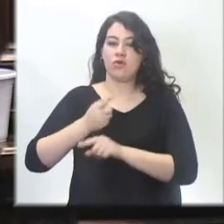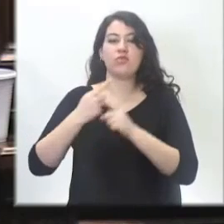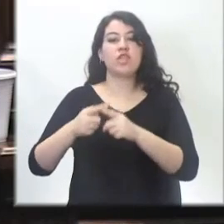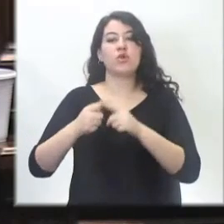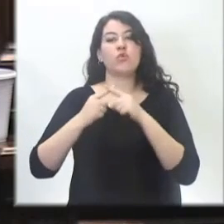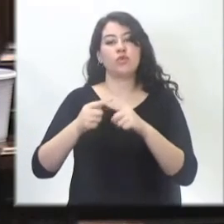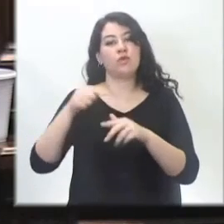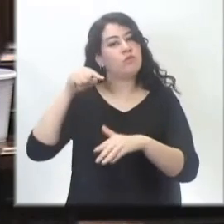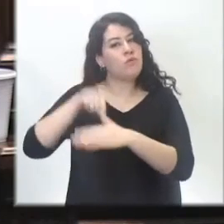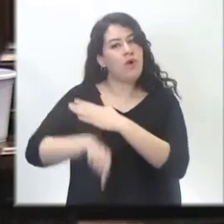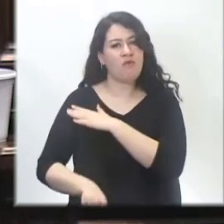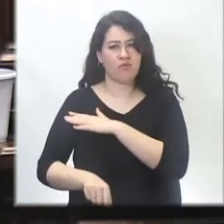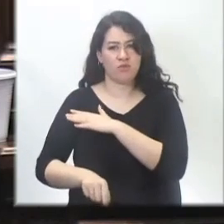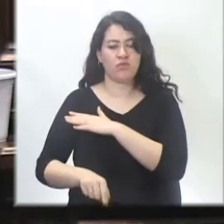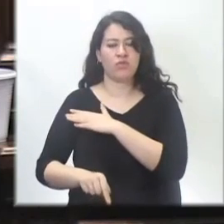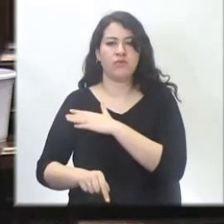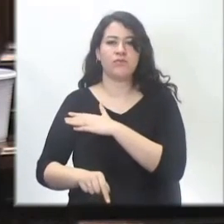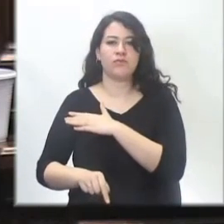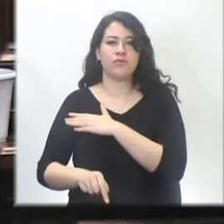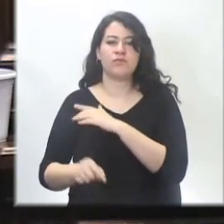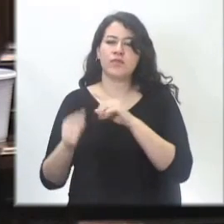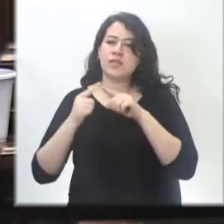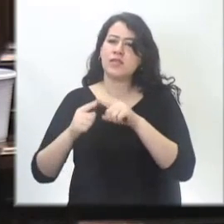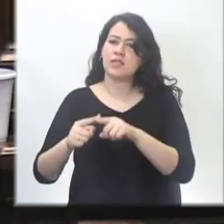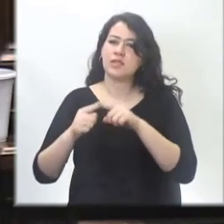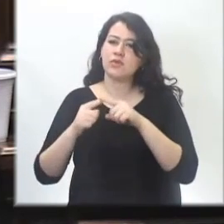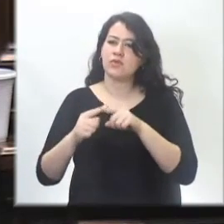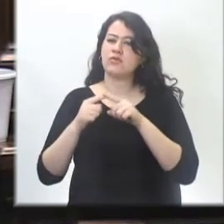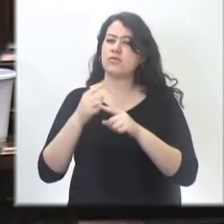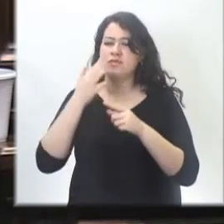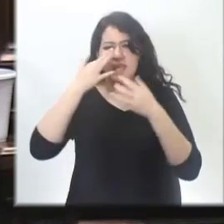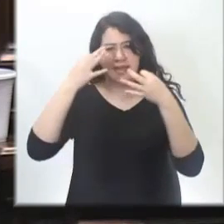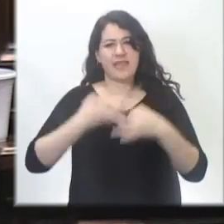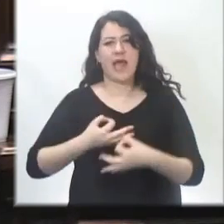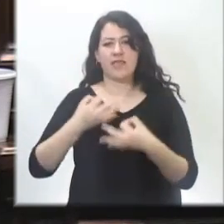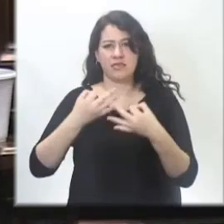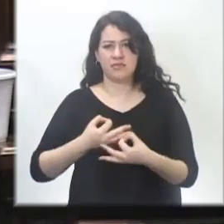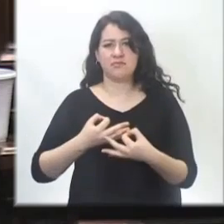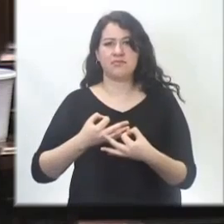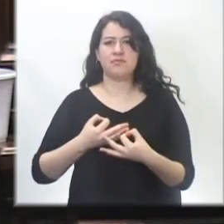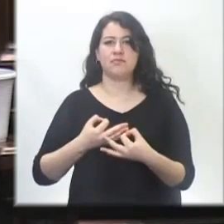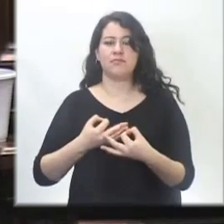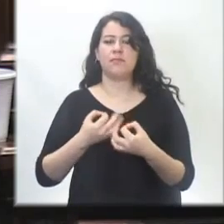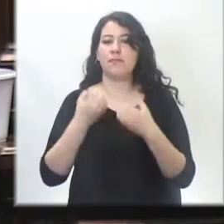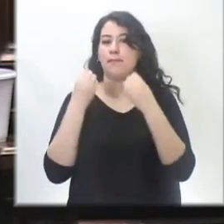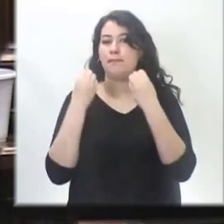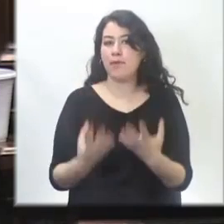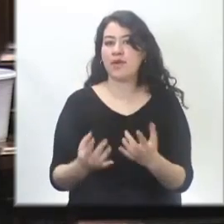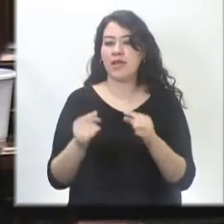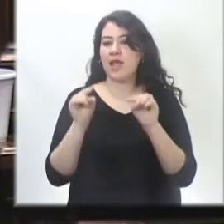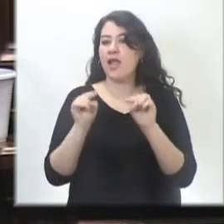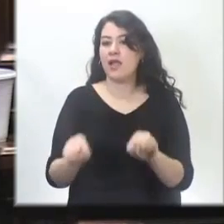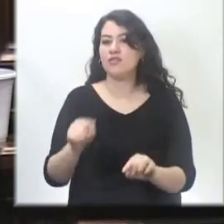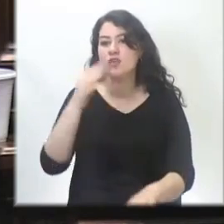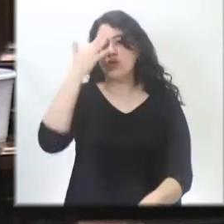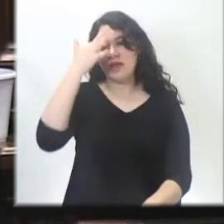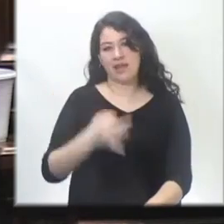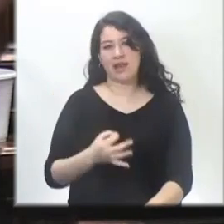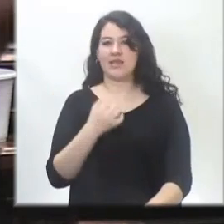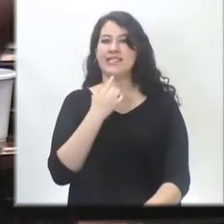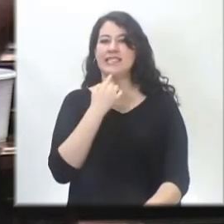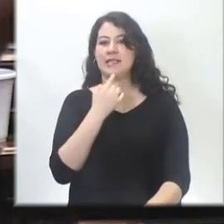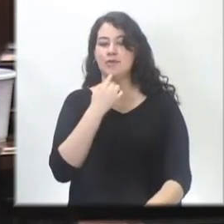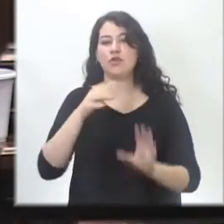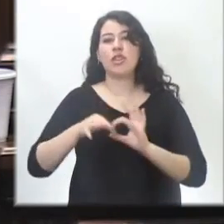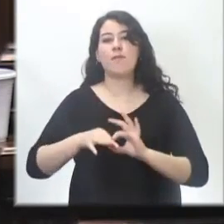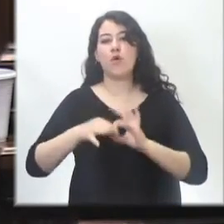en profundidad, de discutir con seriedad, porque eso le hace a la credibilidad del sistema político, de la